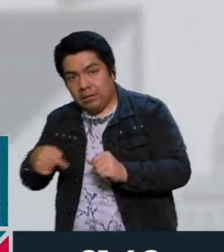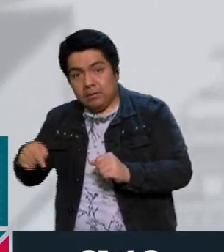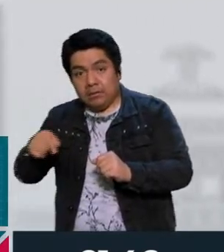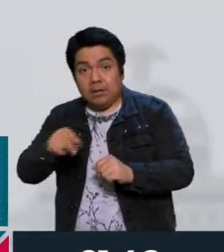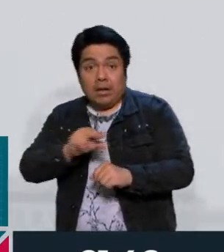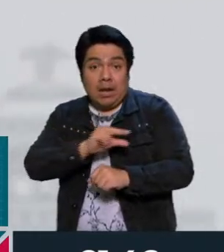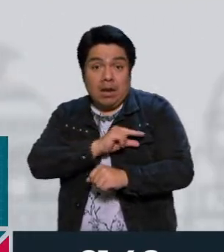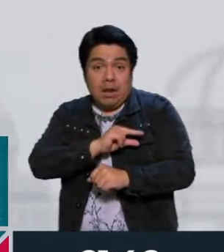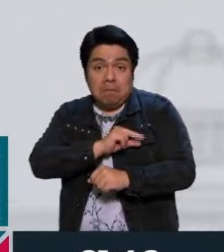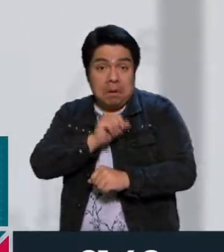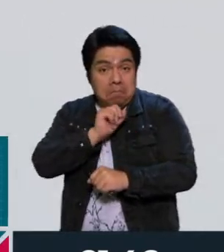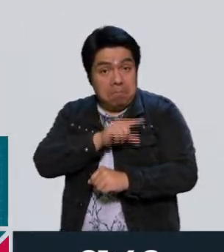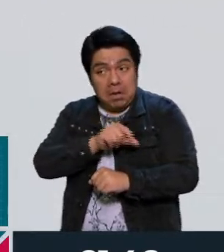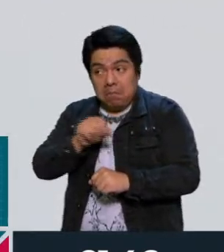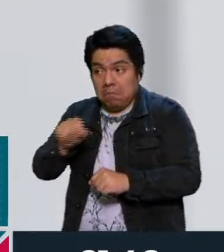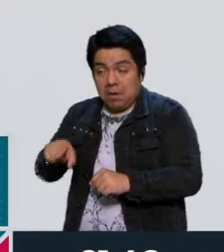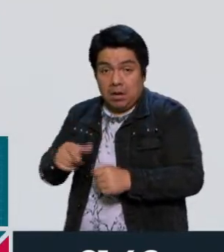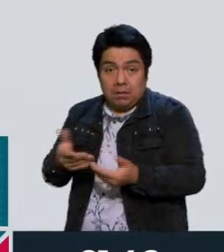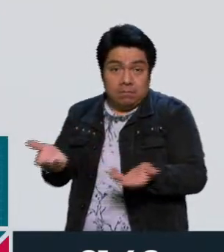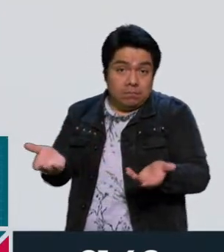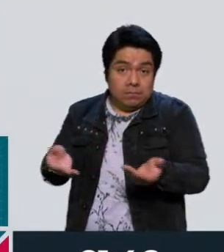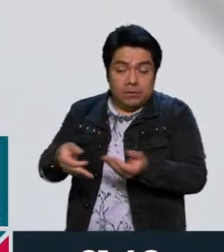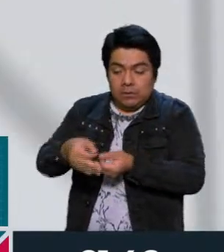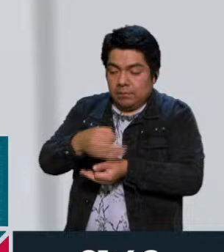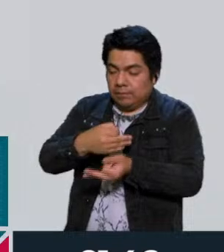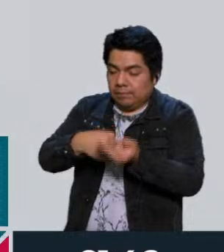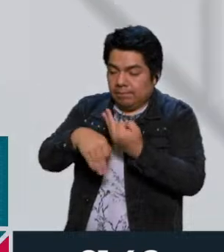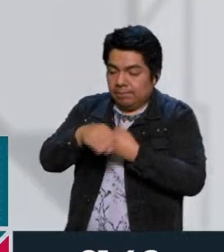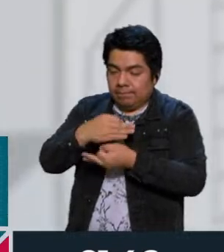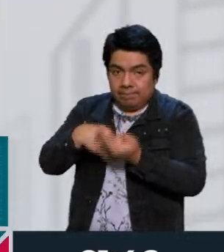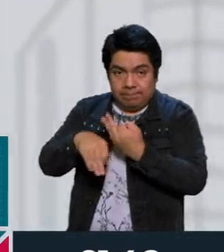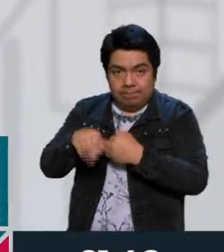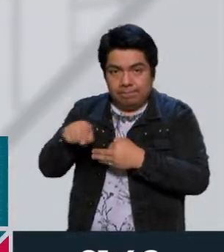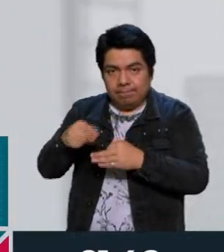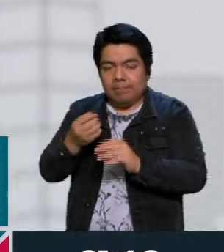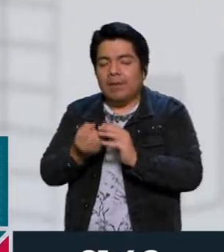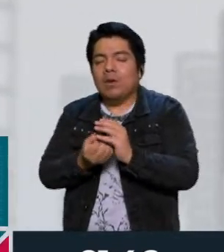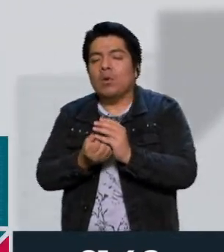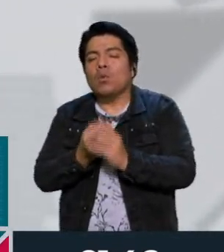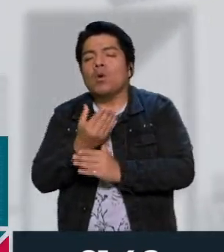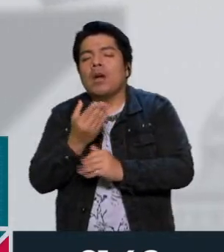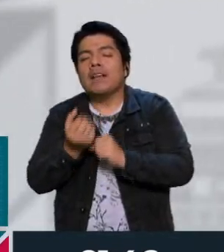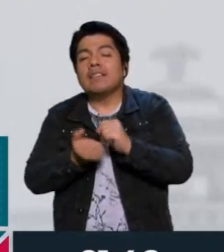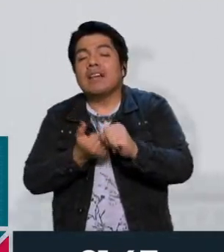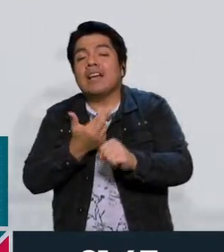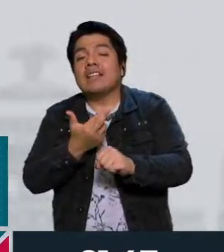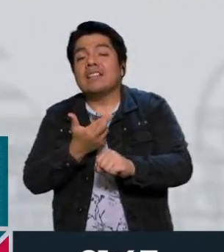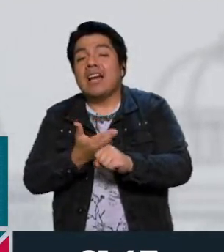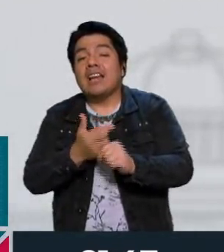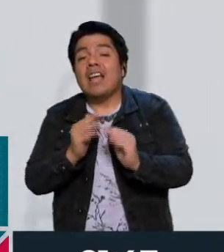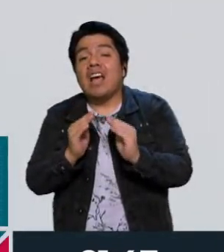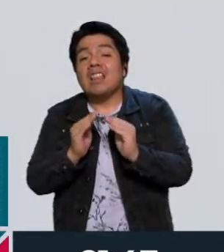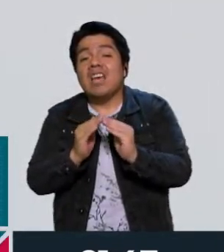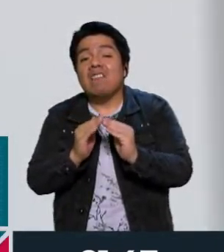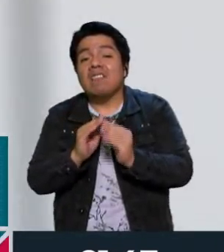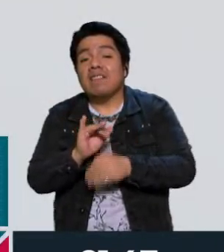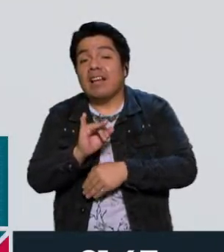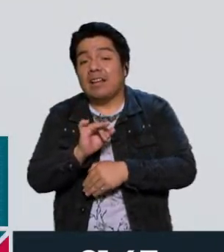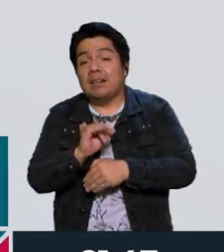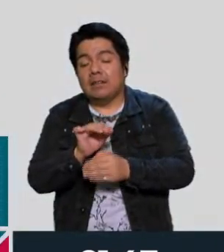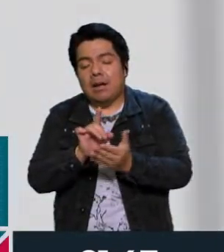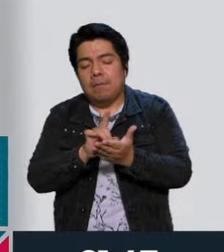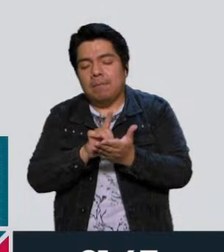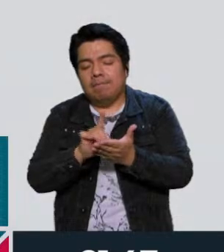la iniciativa privada, son todas tareas que serán de la nueva Secretaría de Vivienda. Se trata de garantizar el